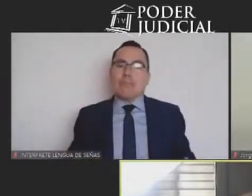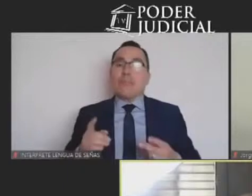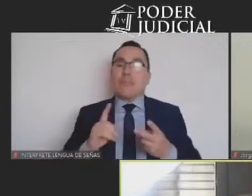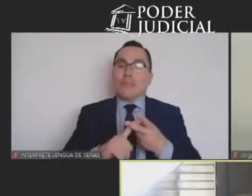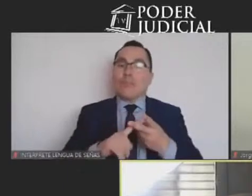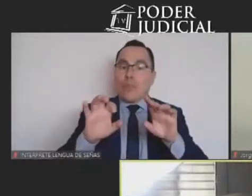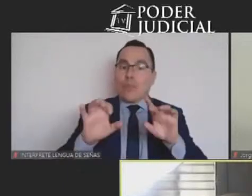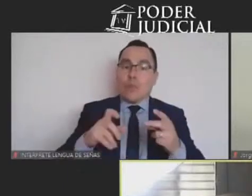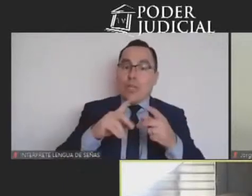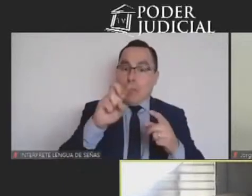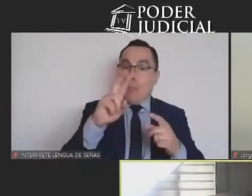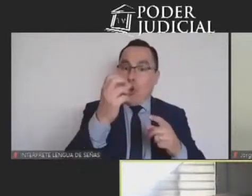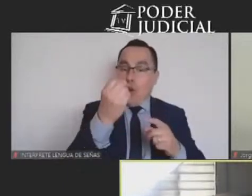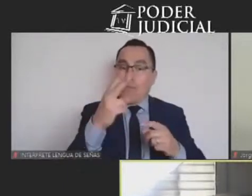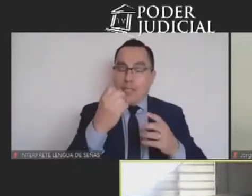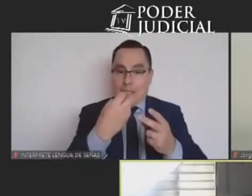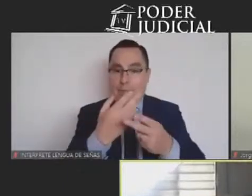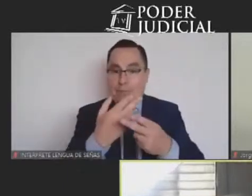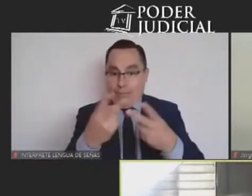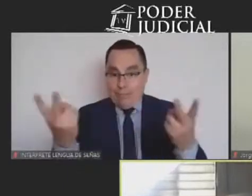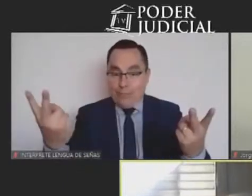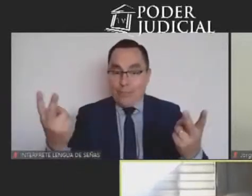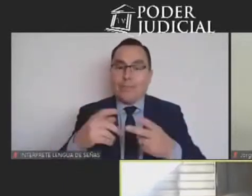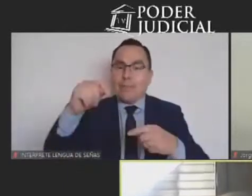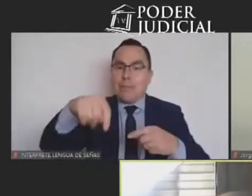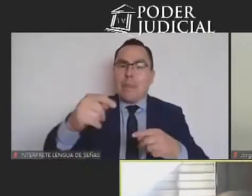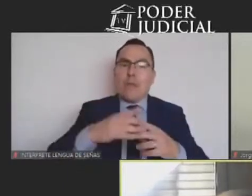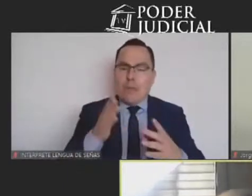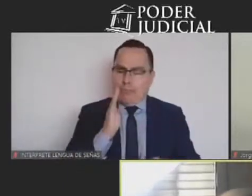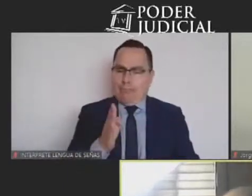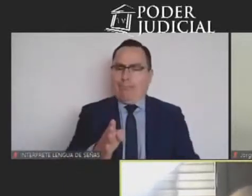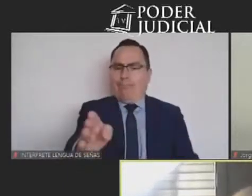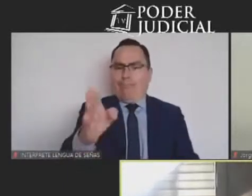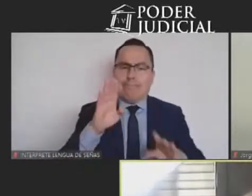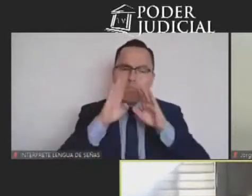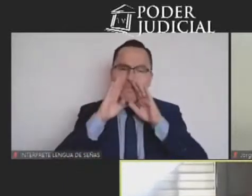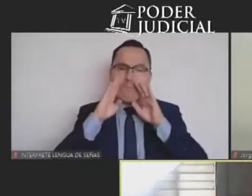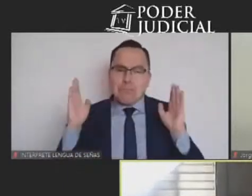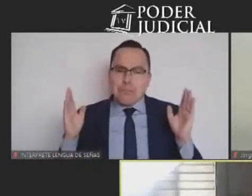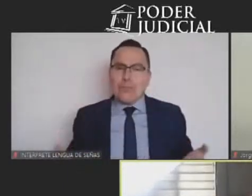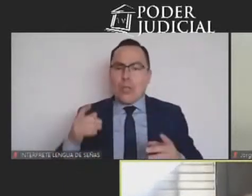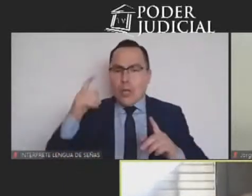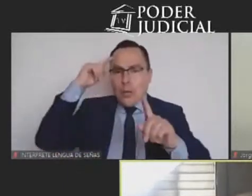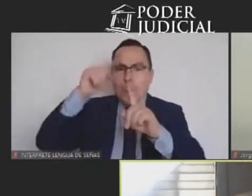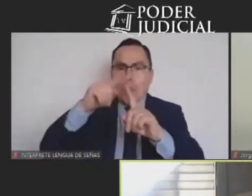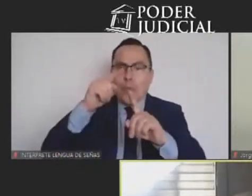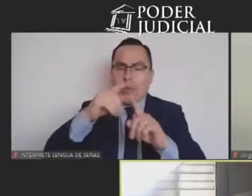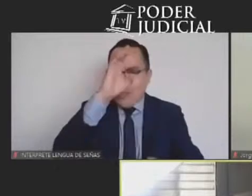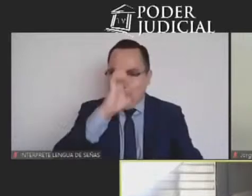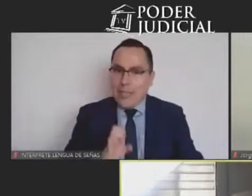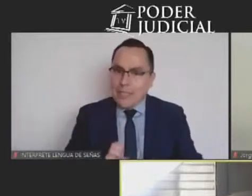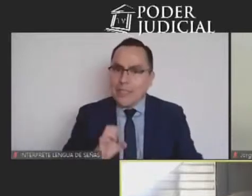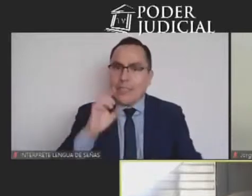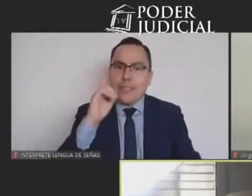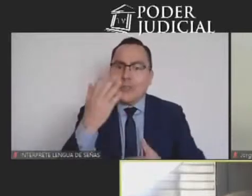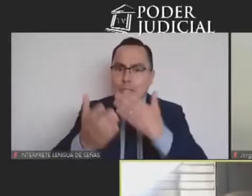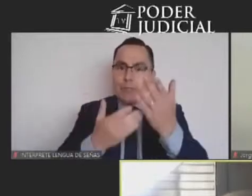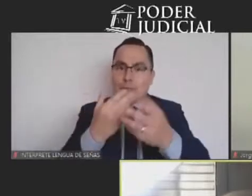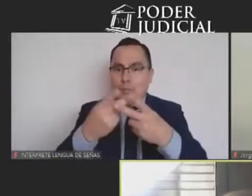con constituir una cualidad o virtud moral, es un objetivo o propósito de la ética del servicio